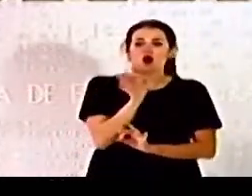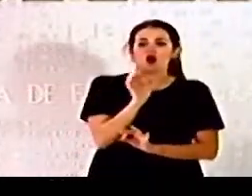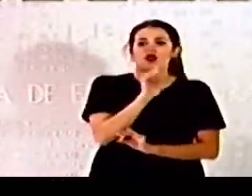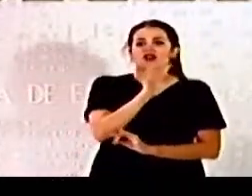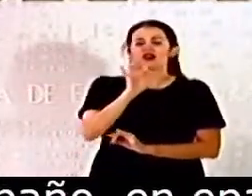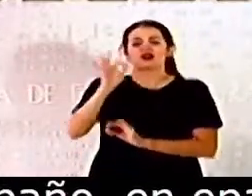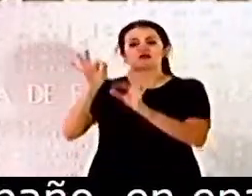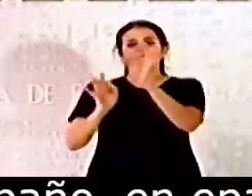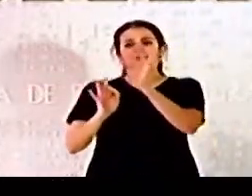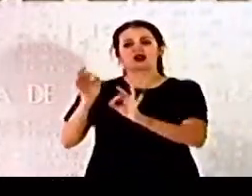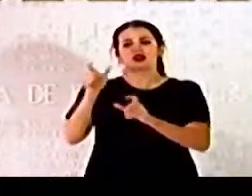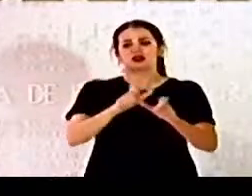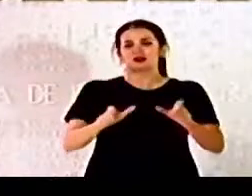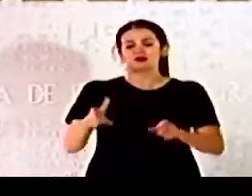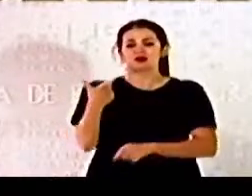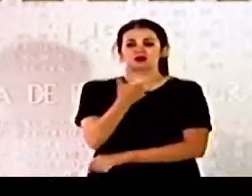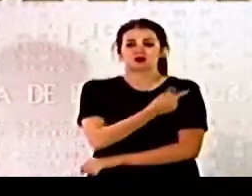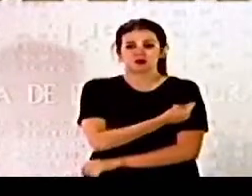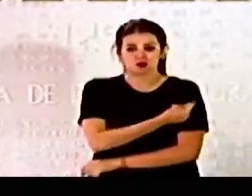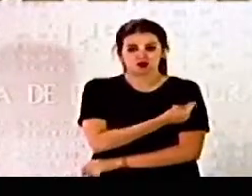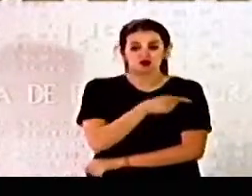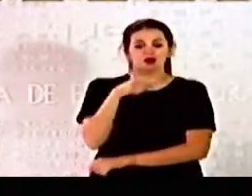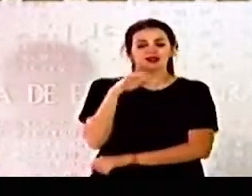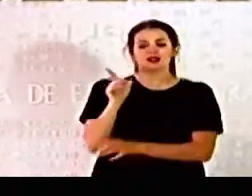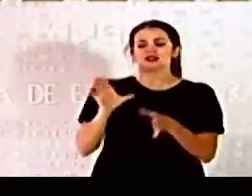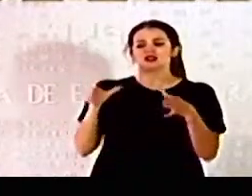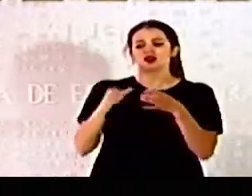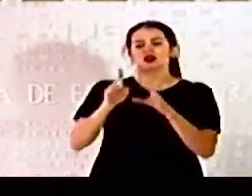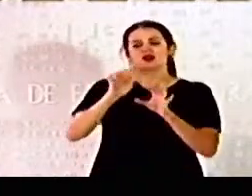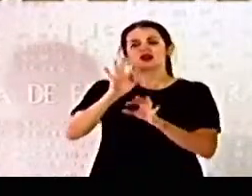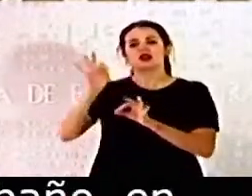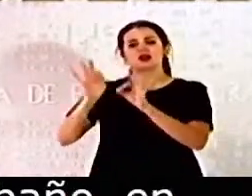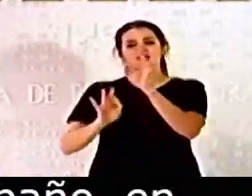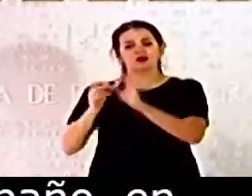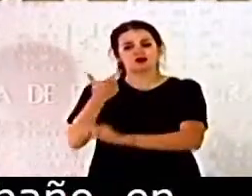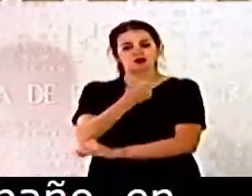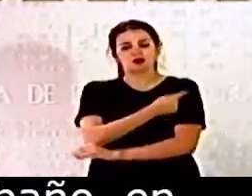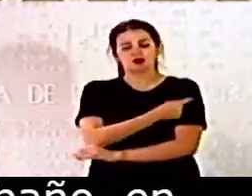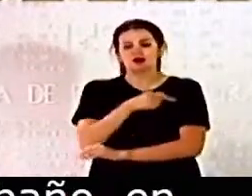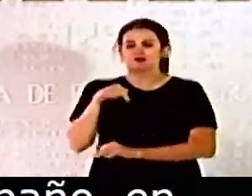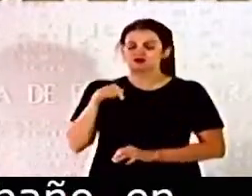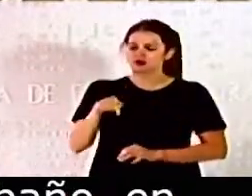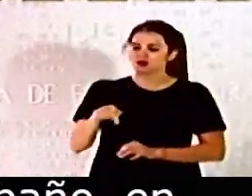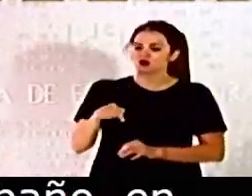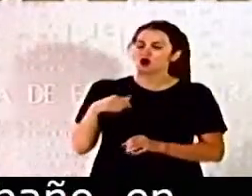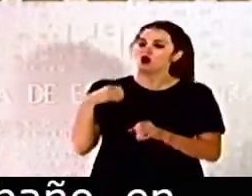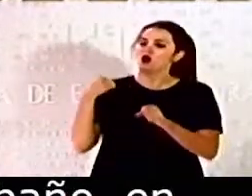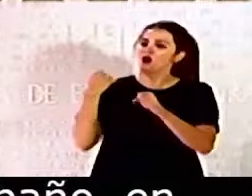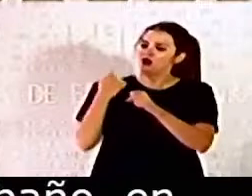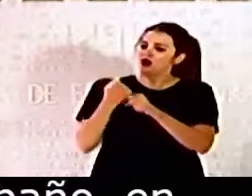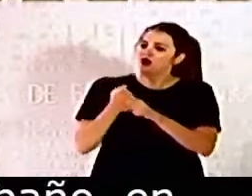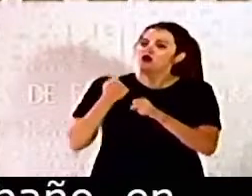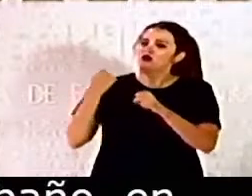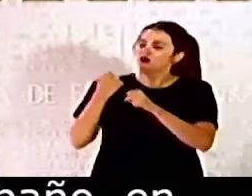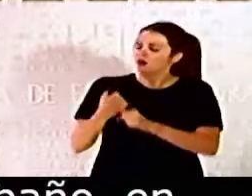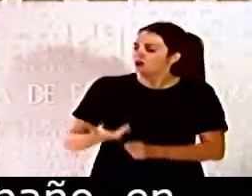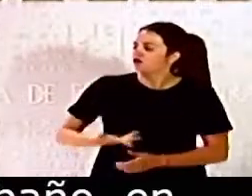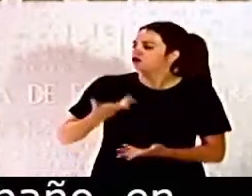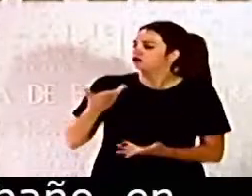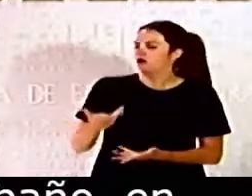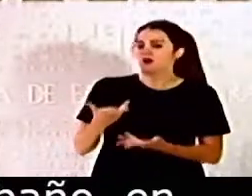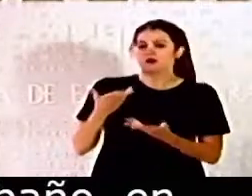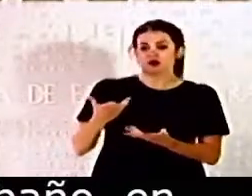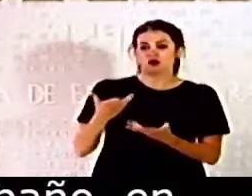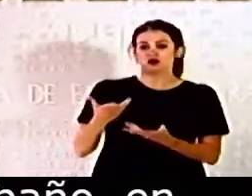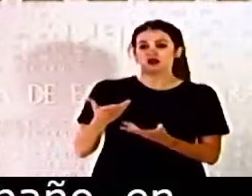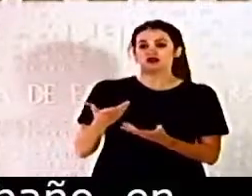vacunación. Bueno, pues ese 100% de vacunación sería una tarea muy importante por parte de la